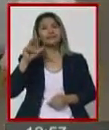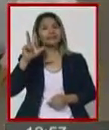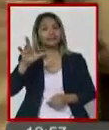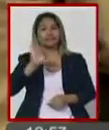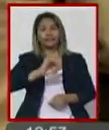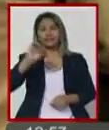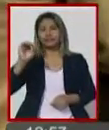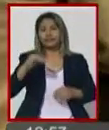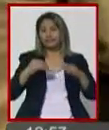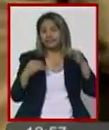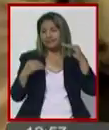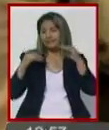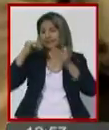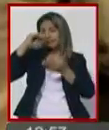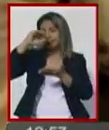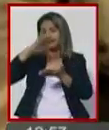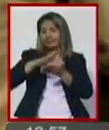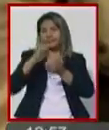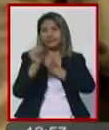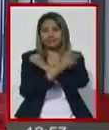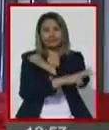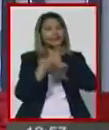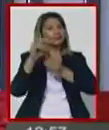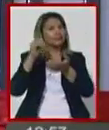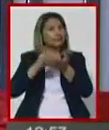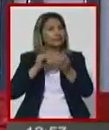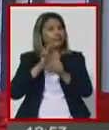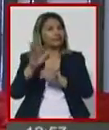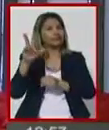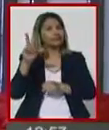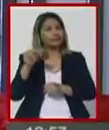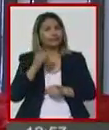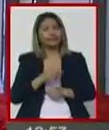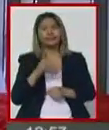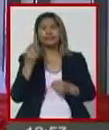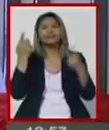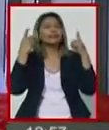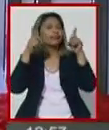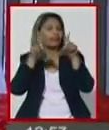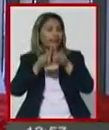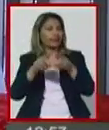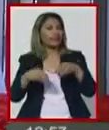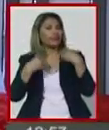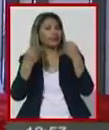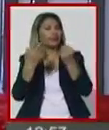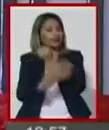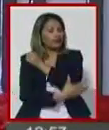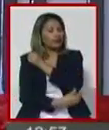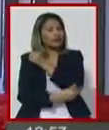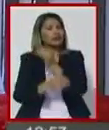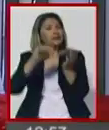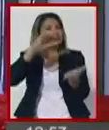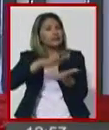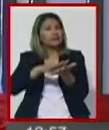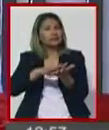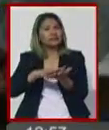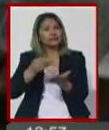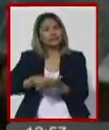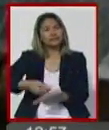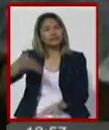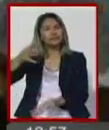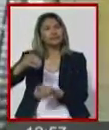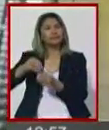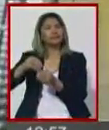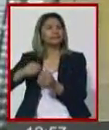3% al mínimo nacional, que no es suficiente, porque no es coherente de dar al más pobre menos y al más rico más.